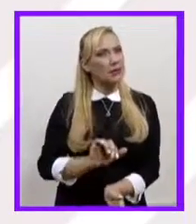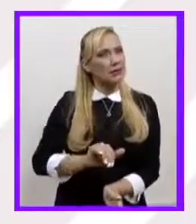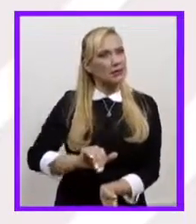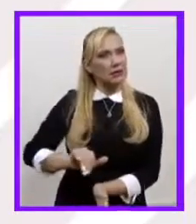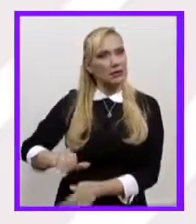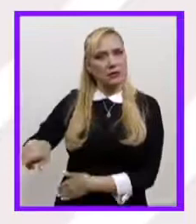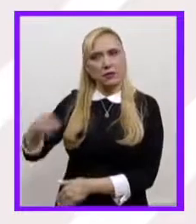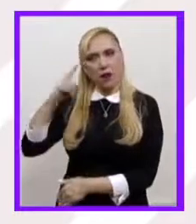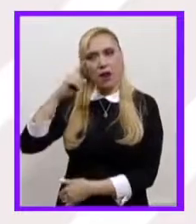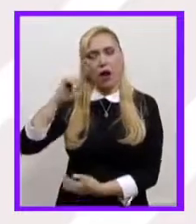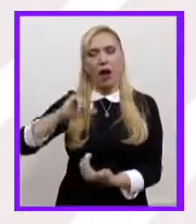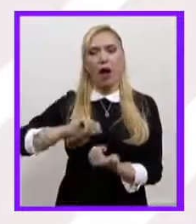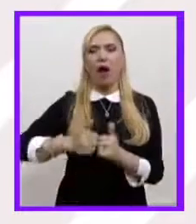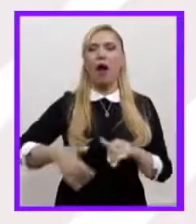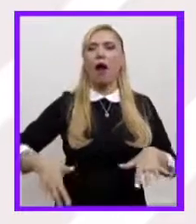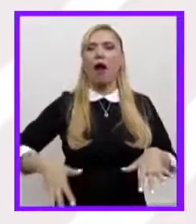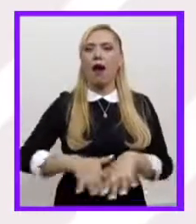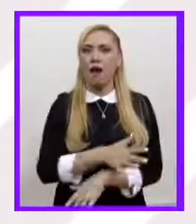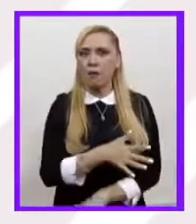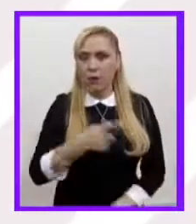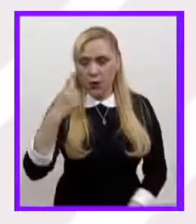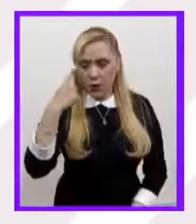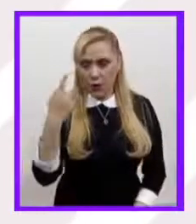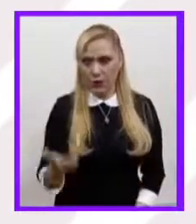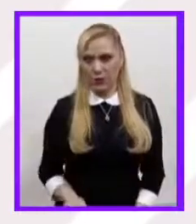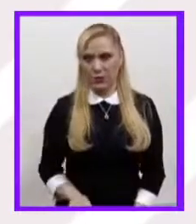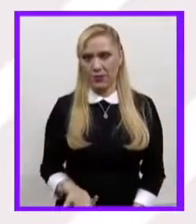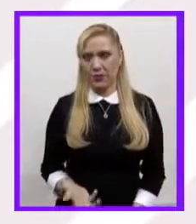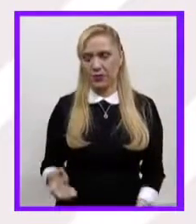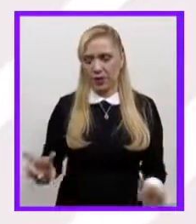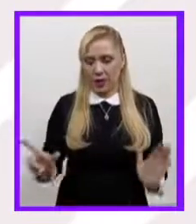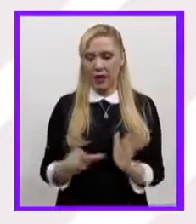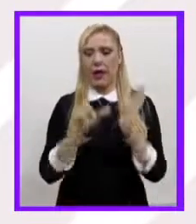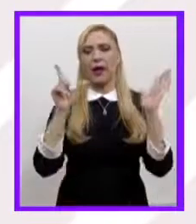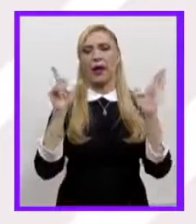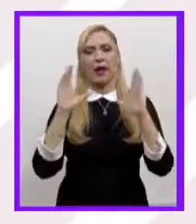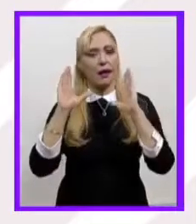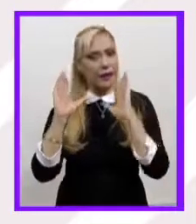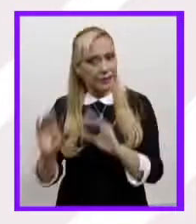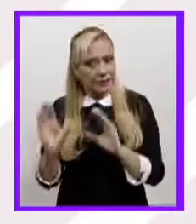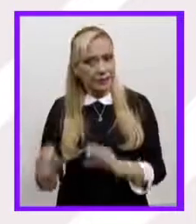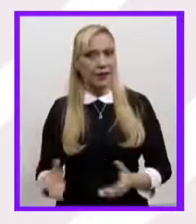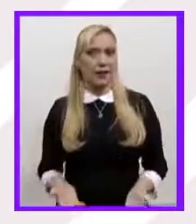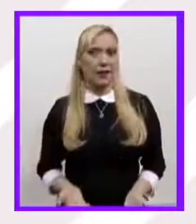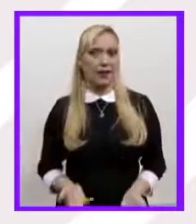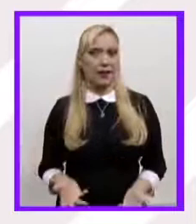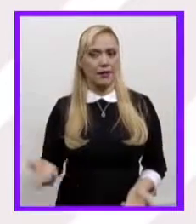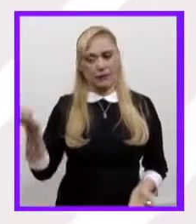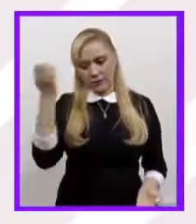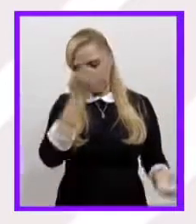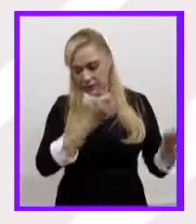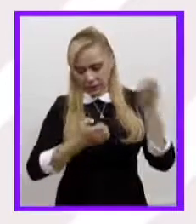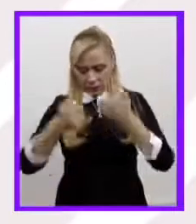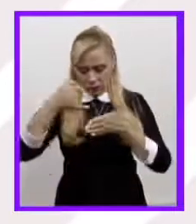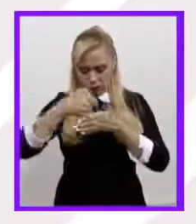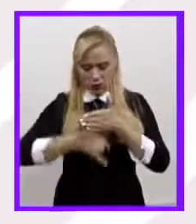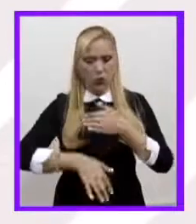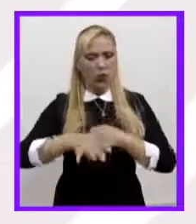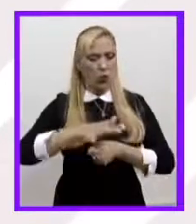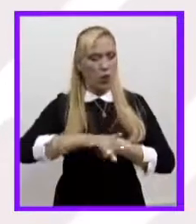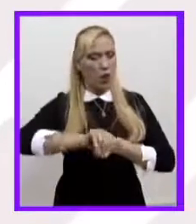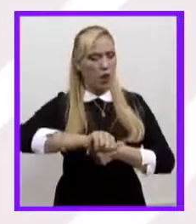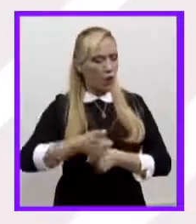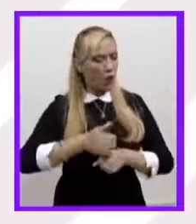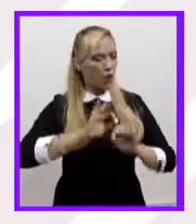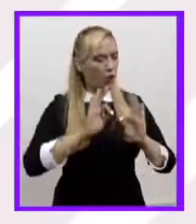transformaciones estructurales a través de una serie de instrumentos que ya bien esta iniciativa nos demuestra, ¿no? Haciendo un análisis más profundo de qué otras leyes,